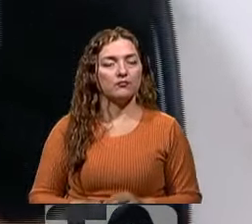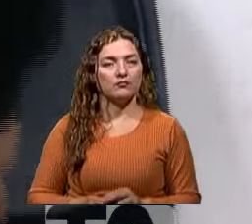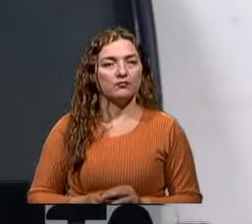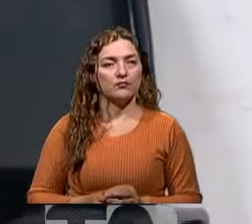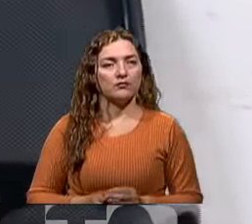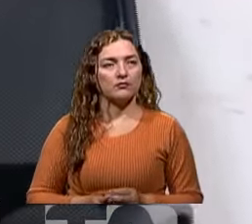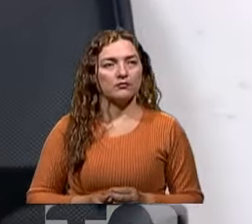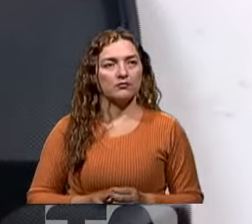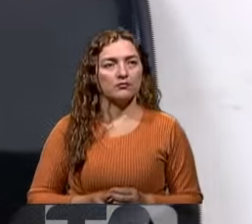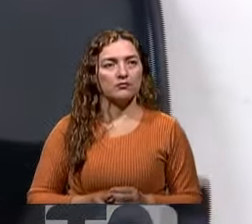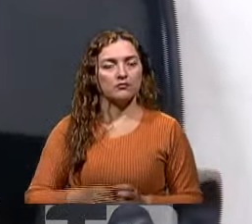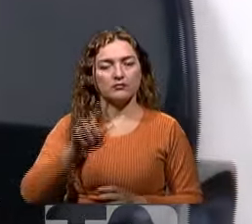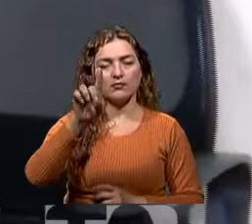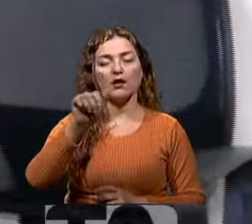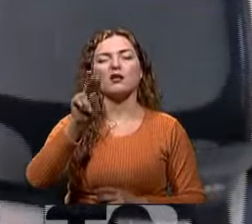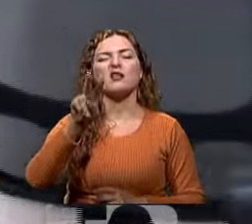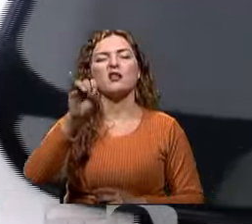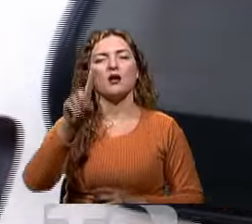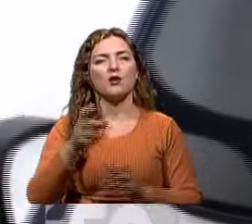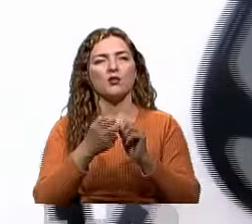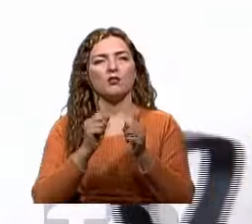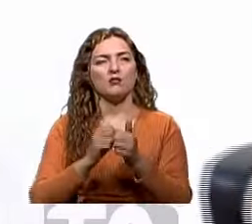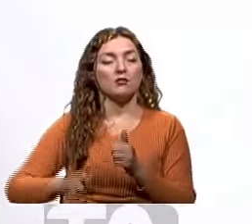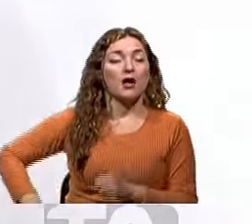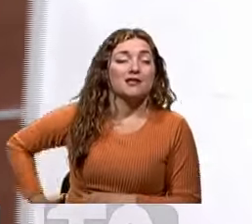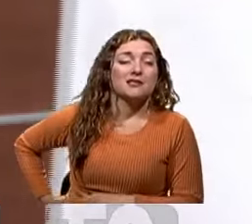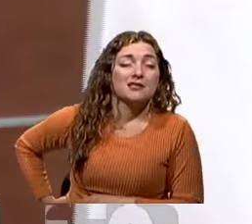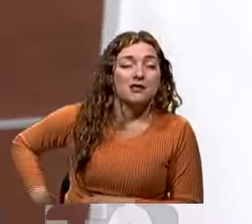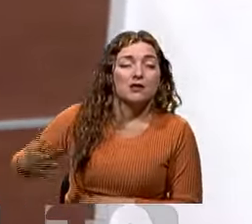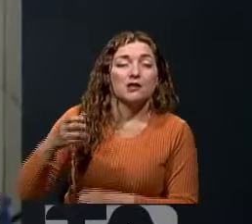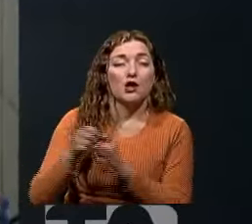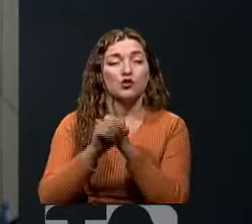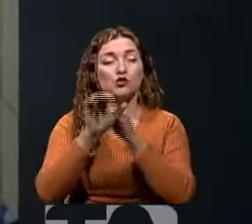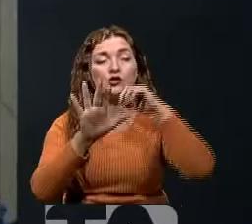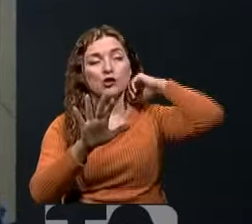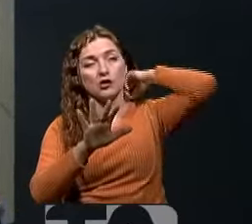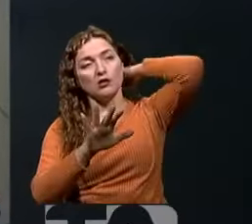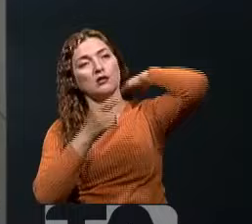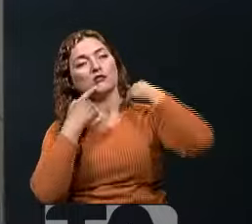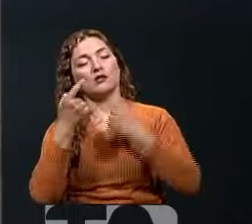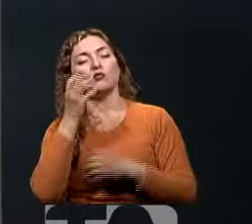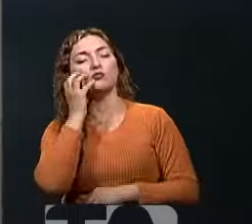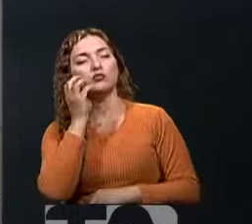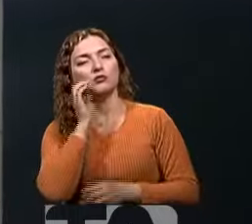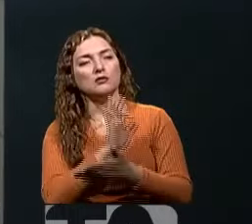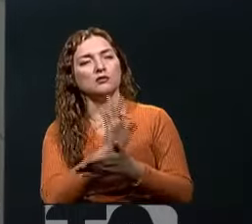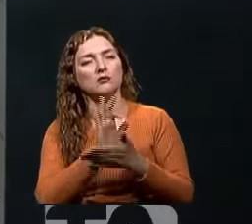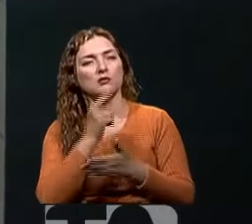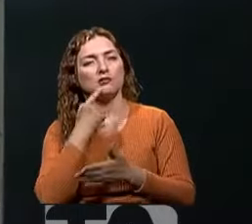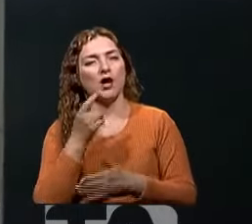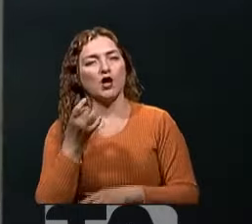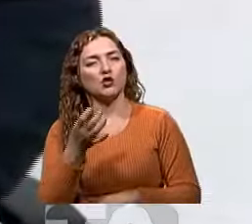La primera vez que David tuvo molestias por los cálculos renales fue hace 5 años. Él asegura que inicialmente creyó que era